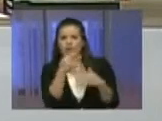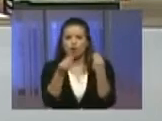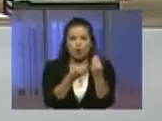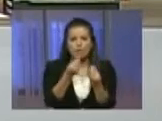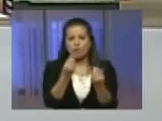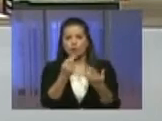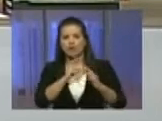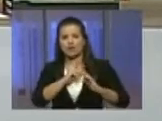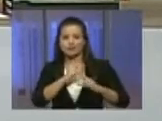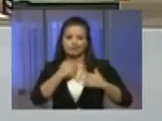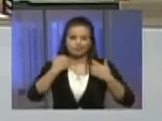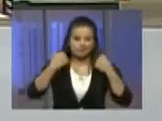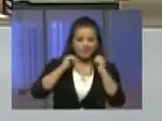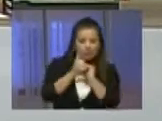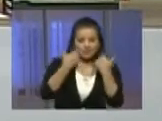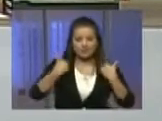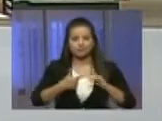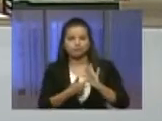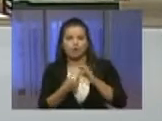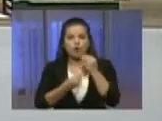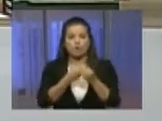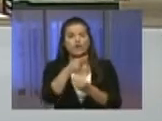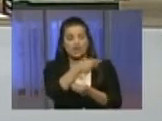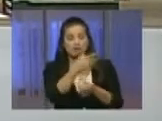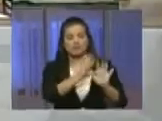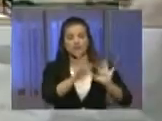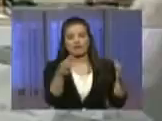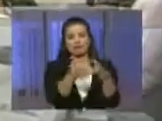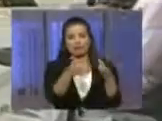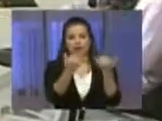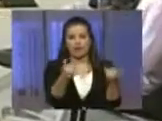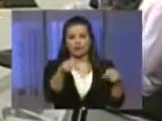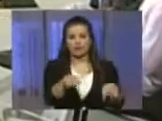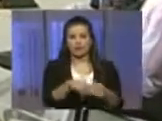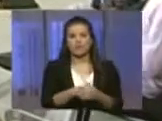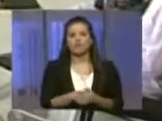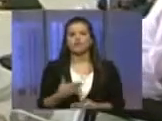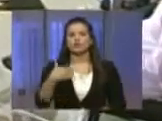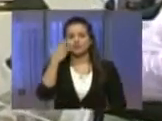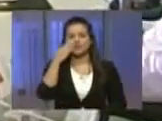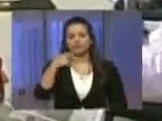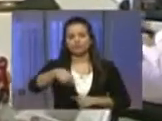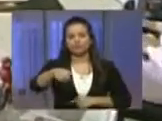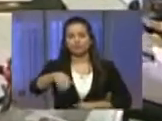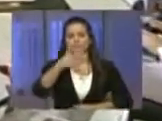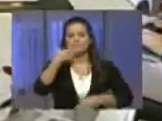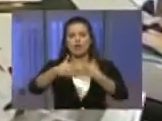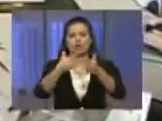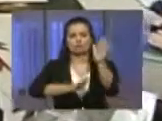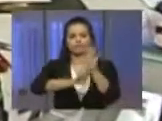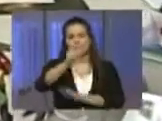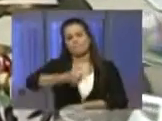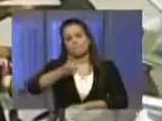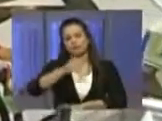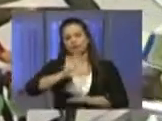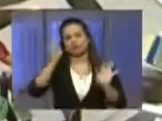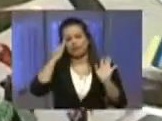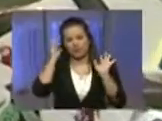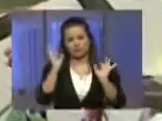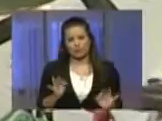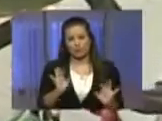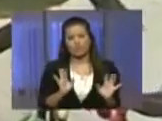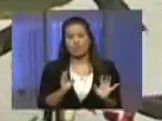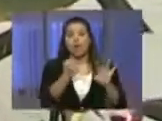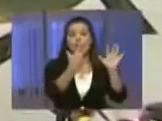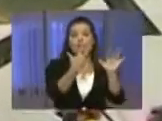desempeño y Esperamos que que mejore aún más de nuestros atletas 86 atletas